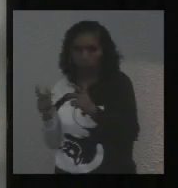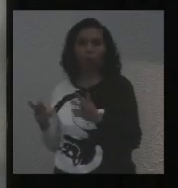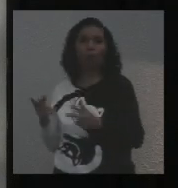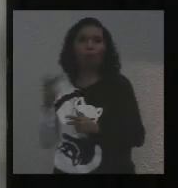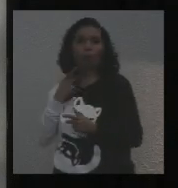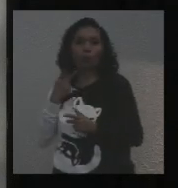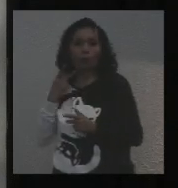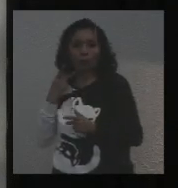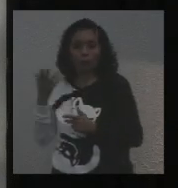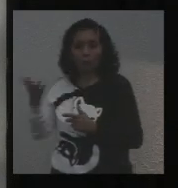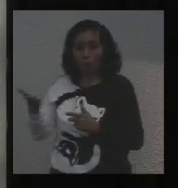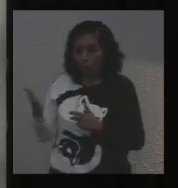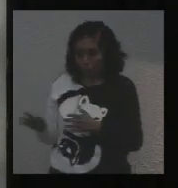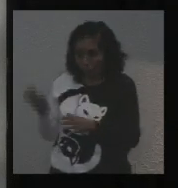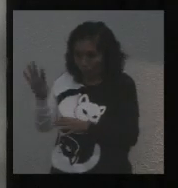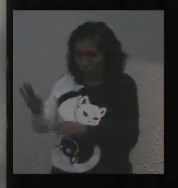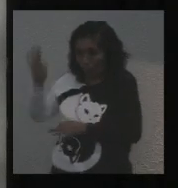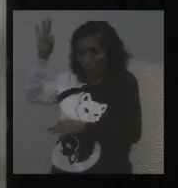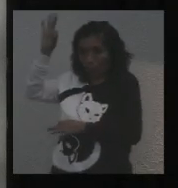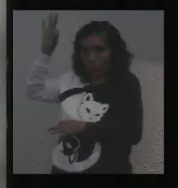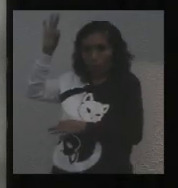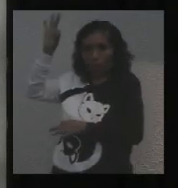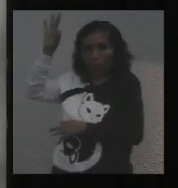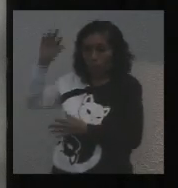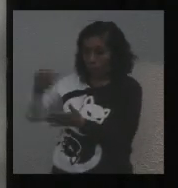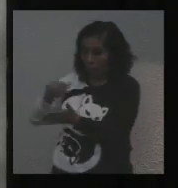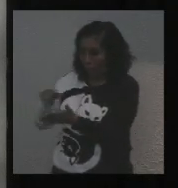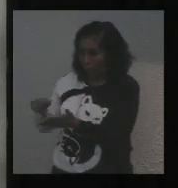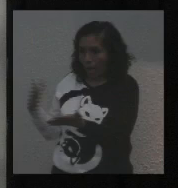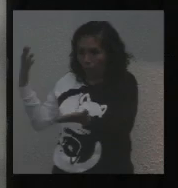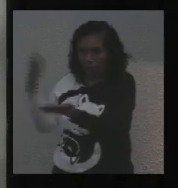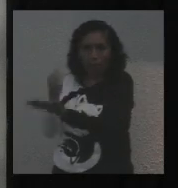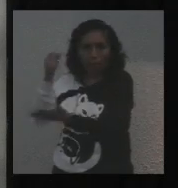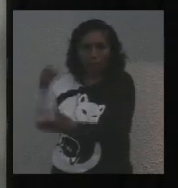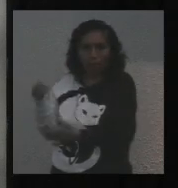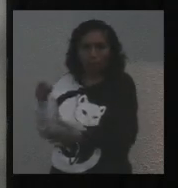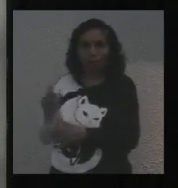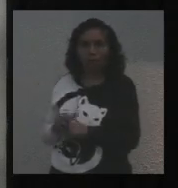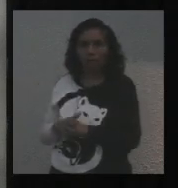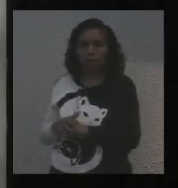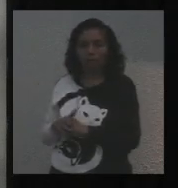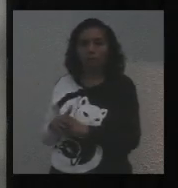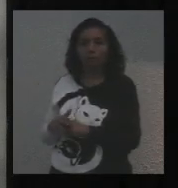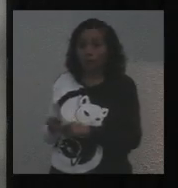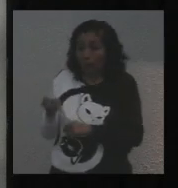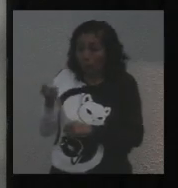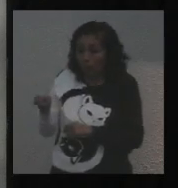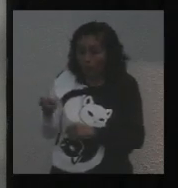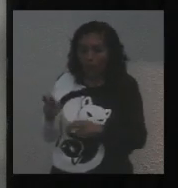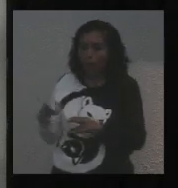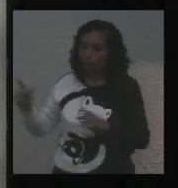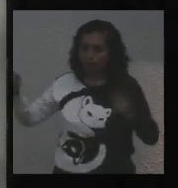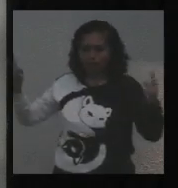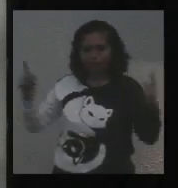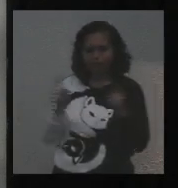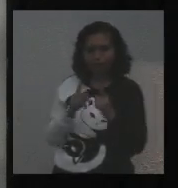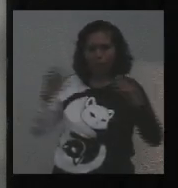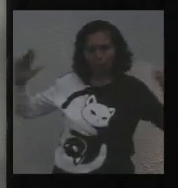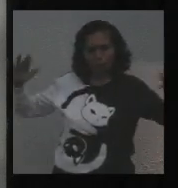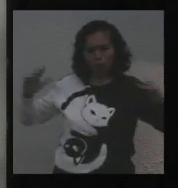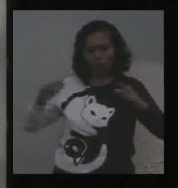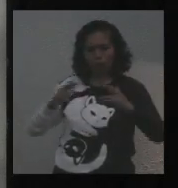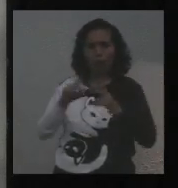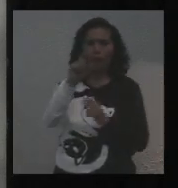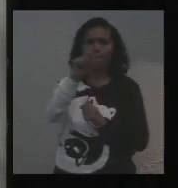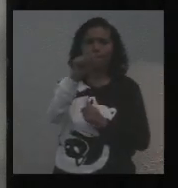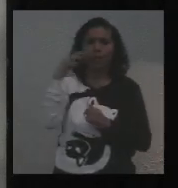Comité Distrital Electoral hubiere expedido constancia de mayoría sin necesidad de citación previa, se reunirán el 20 de marzo en